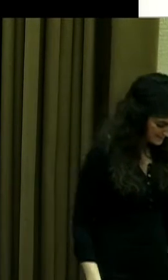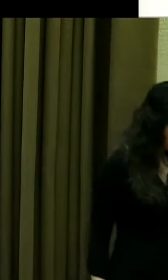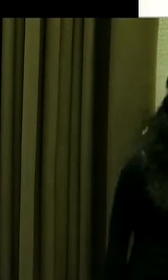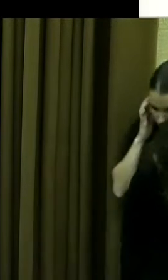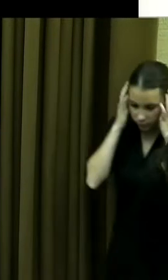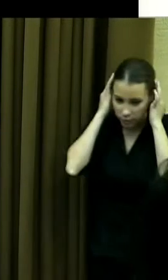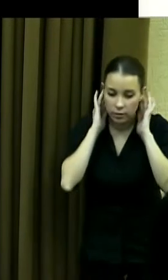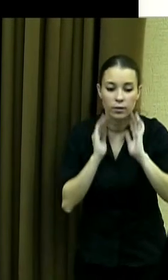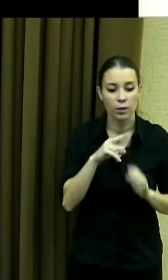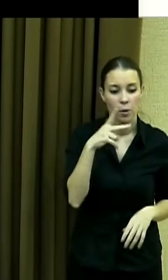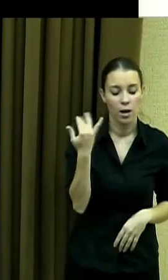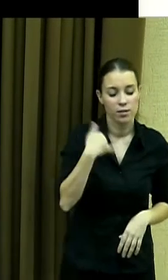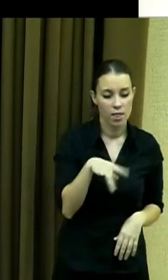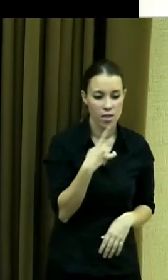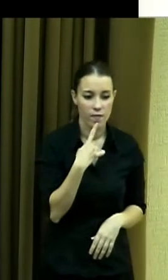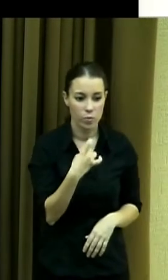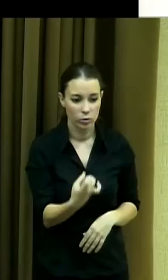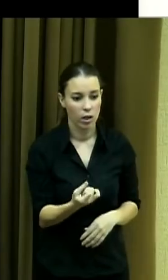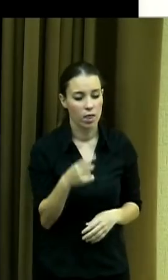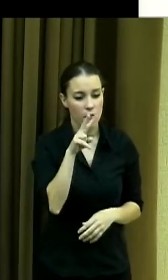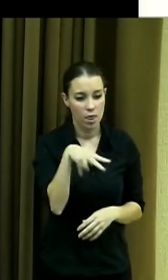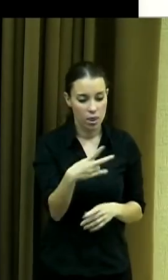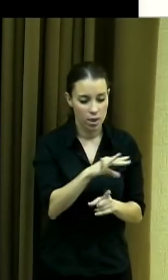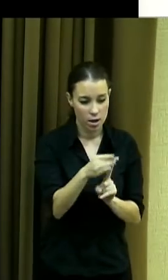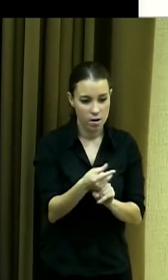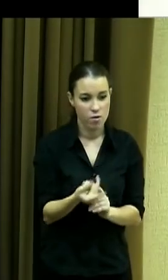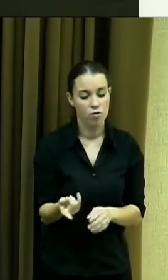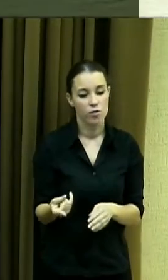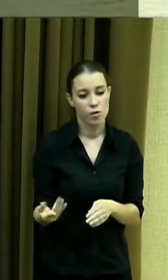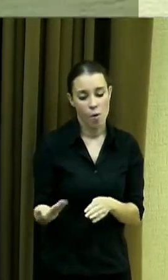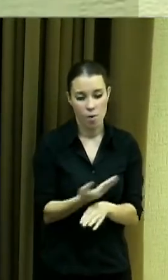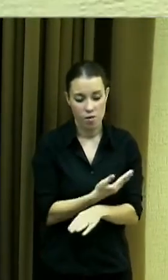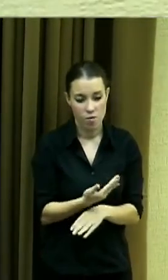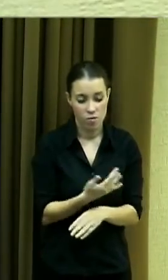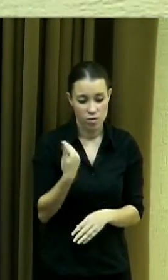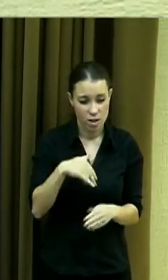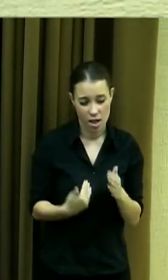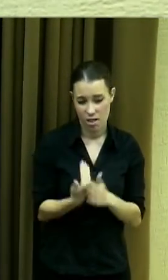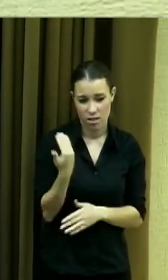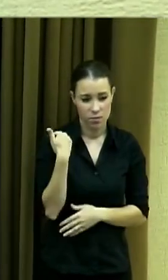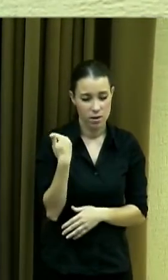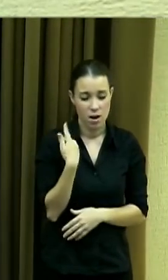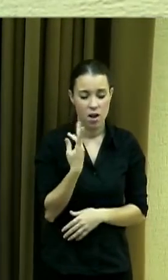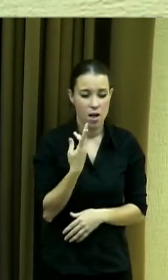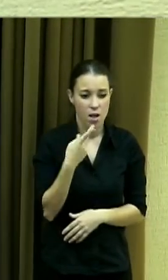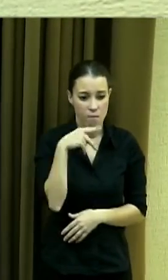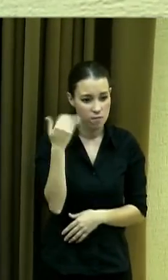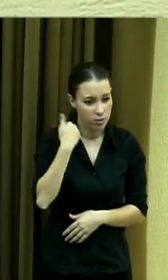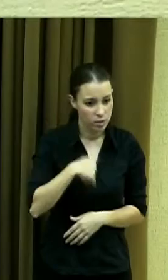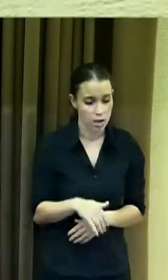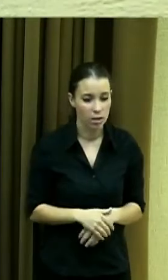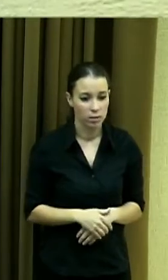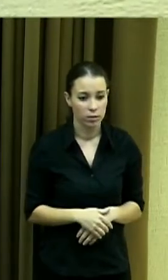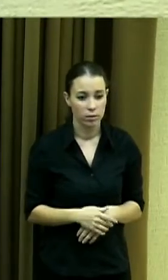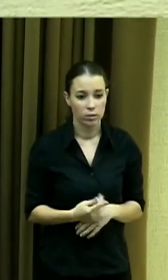Ya hemos hablado de las dificultades del diagnóstico precoz, ya se ha hablado esta mañana largo y extendido sobre ello,